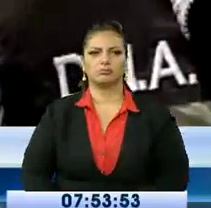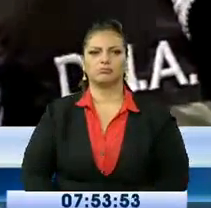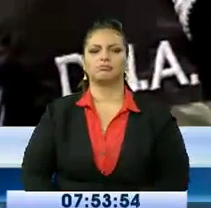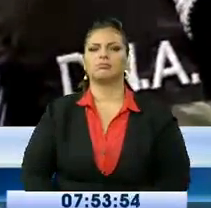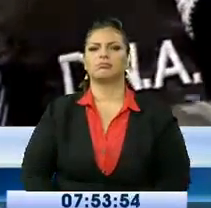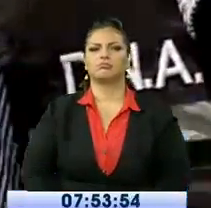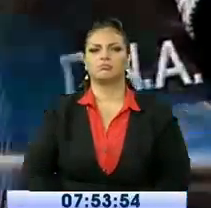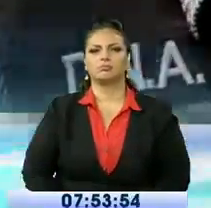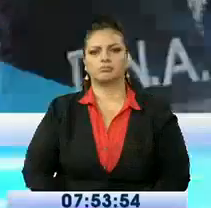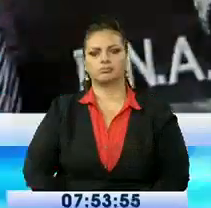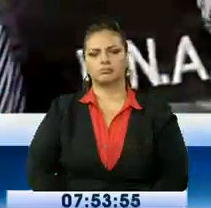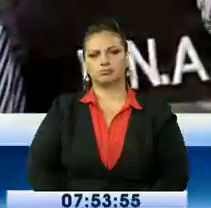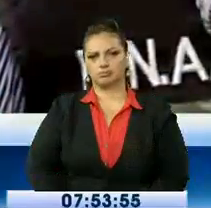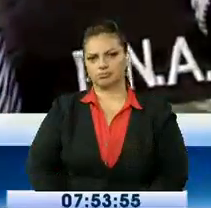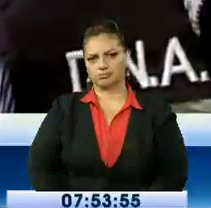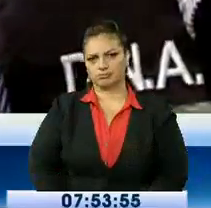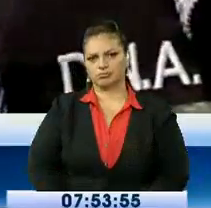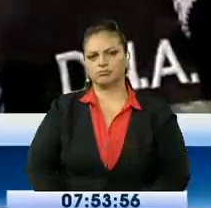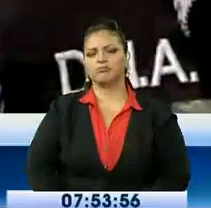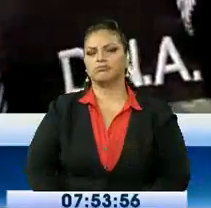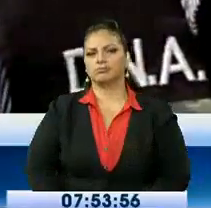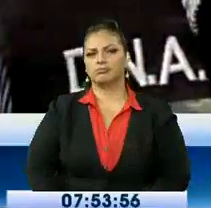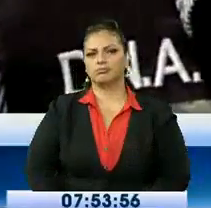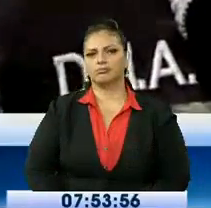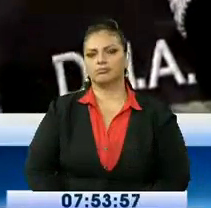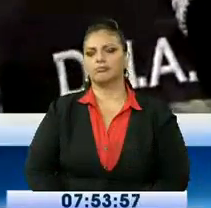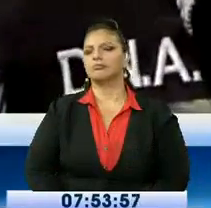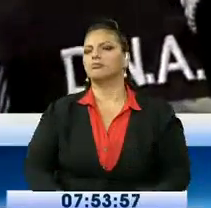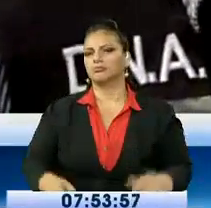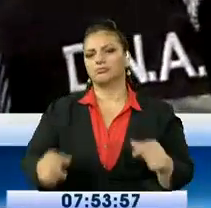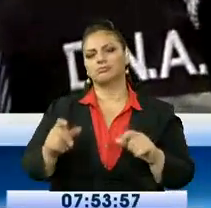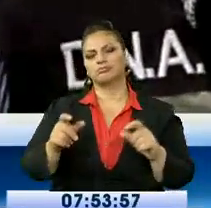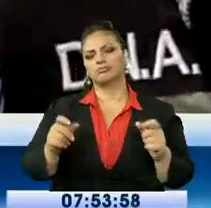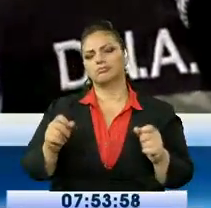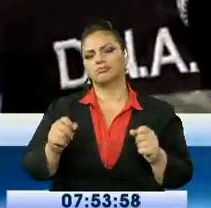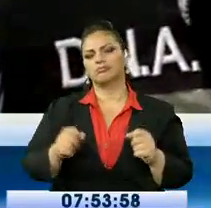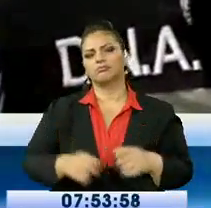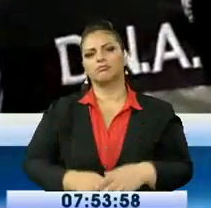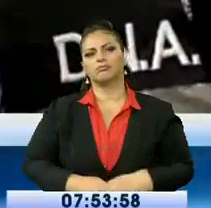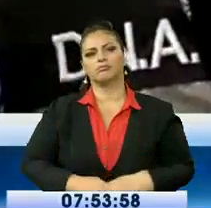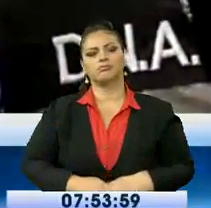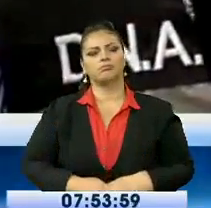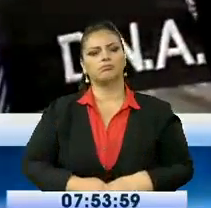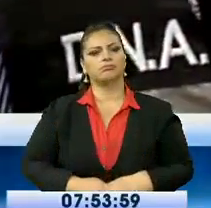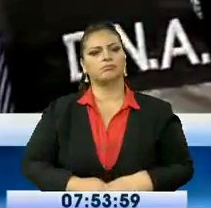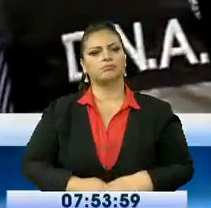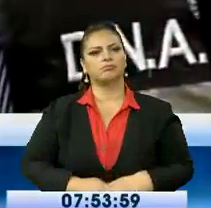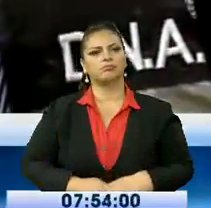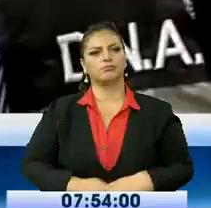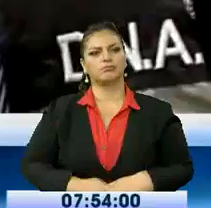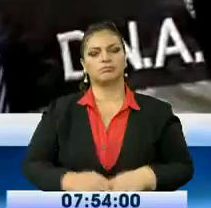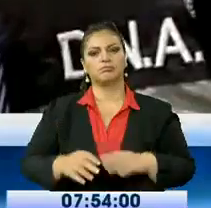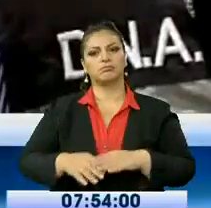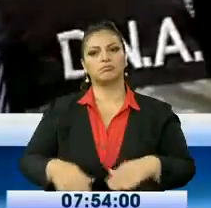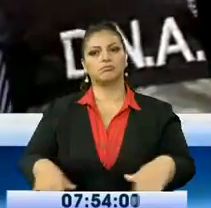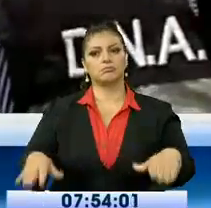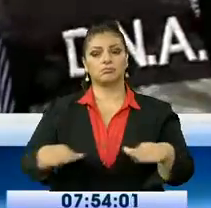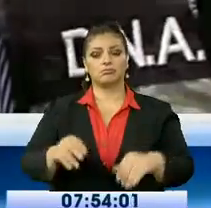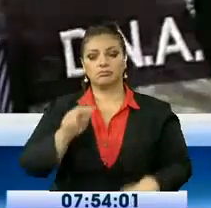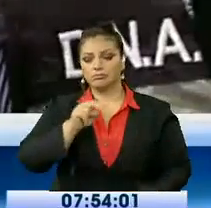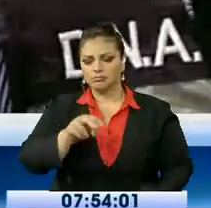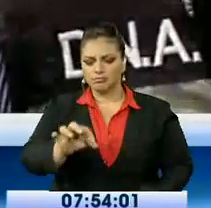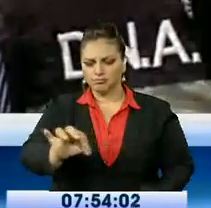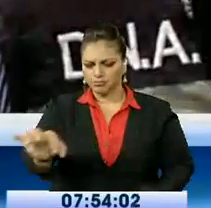que acostumbra como fumadero en el sector, porque vemos aquí en el sector que ustedes ven bastante colillas, bastantes pipas